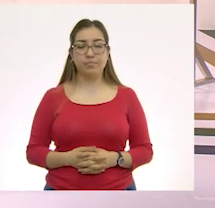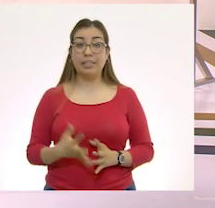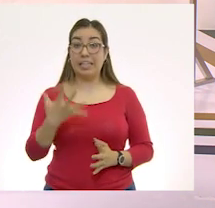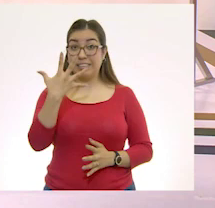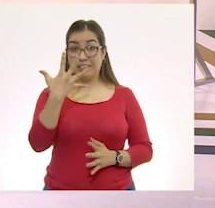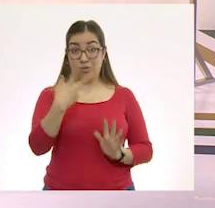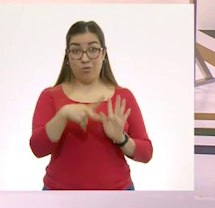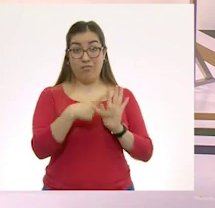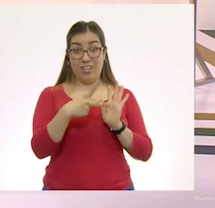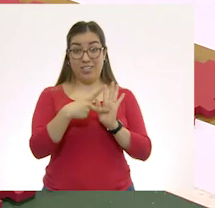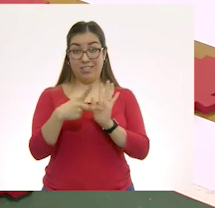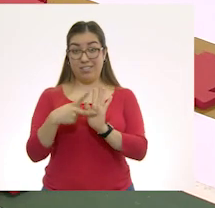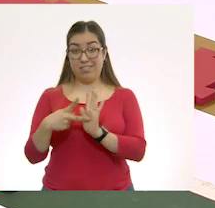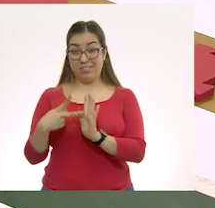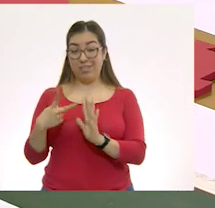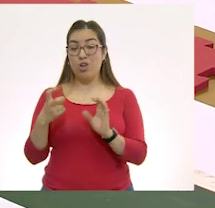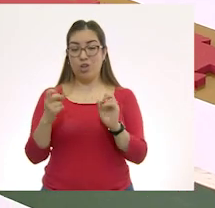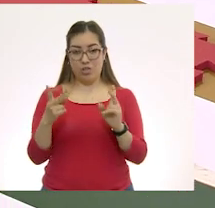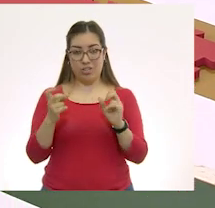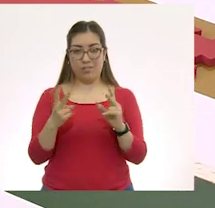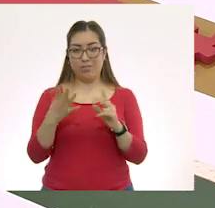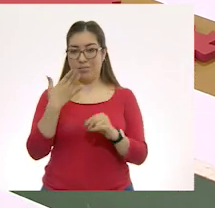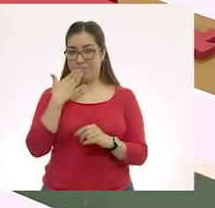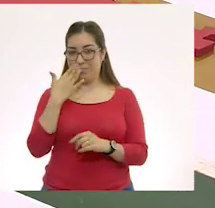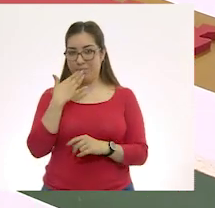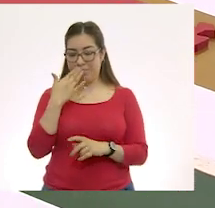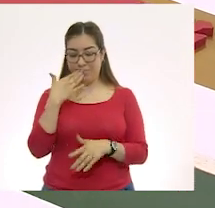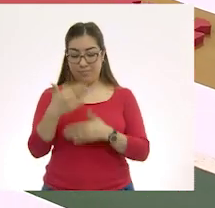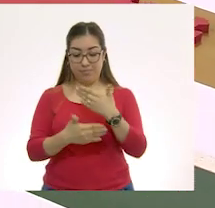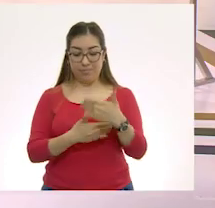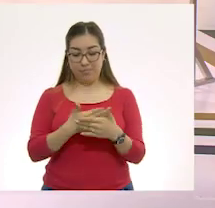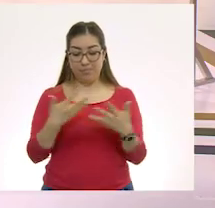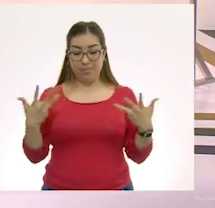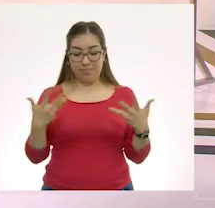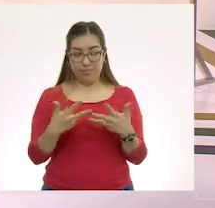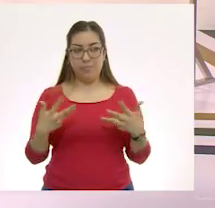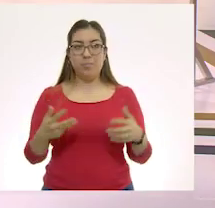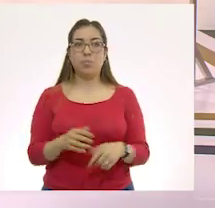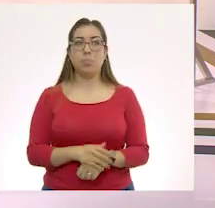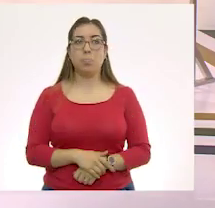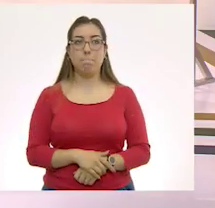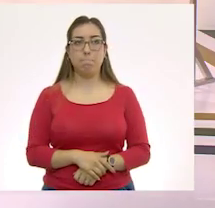cinco veces dos veces entonces voy a poner